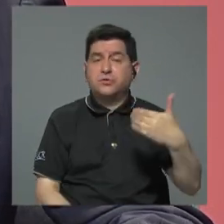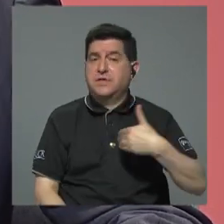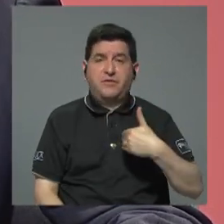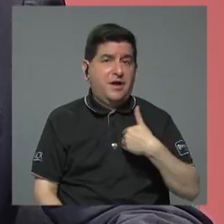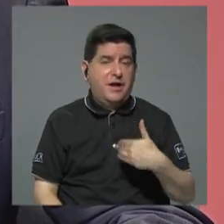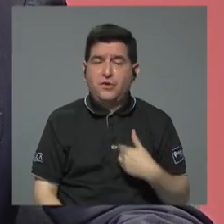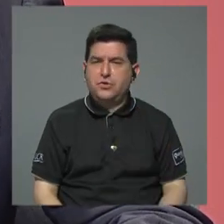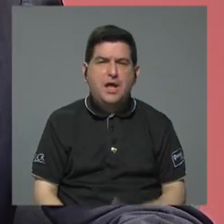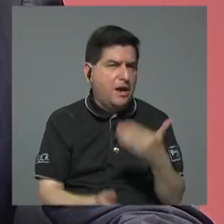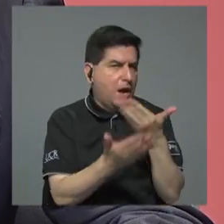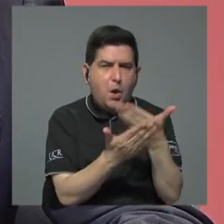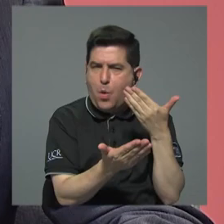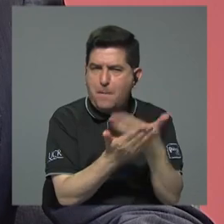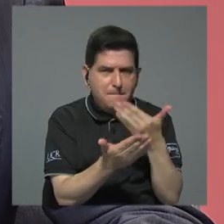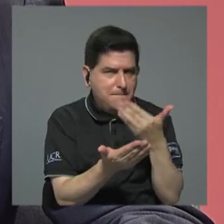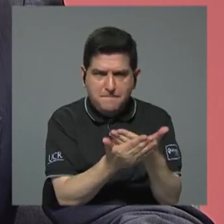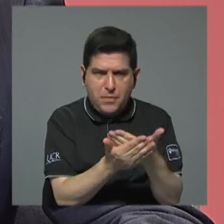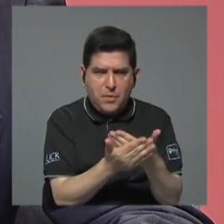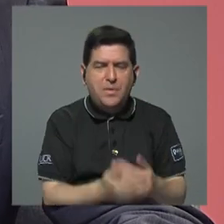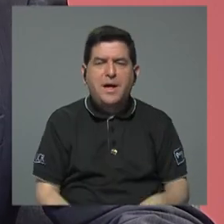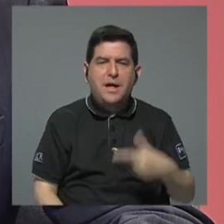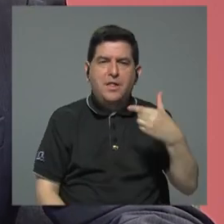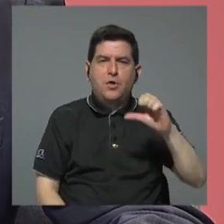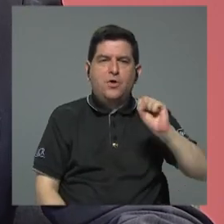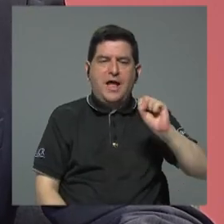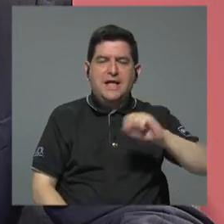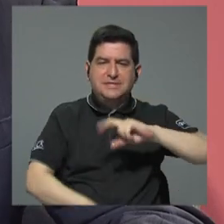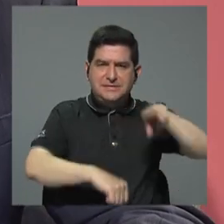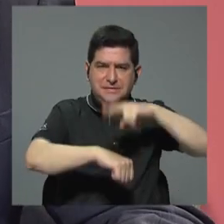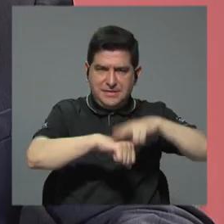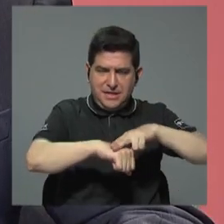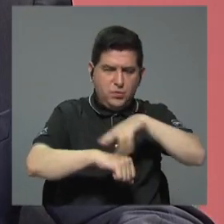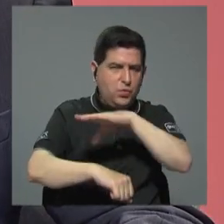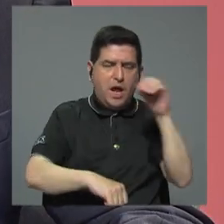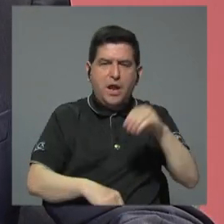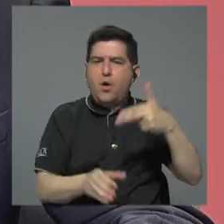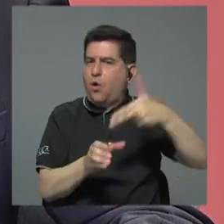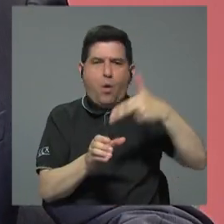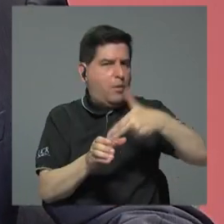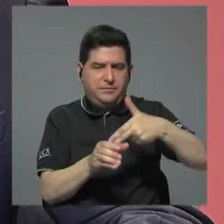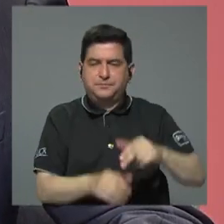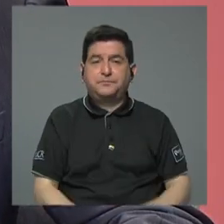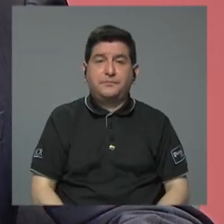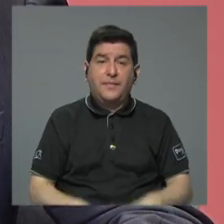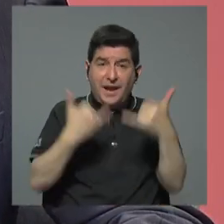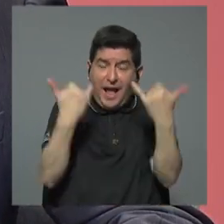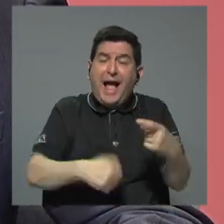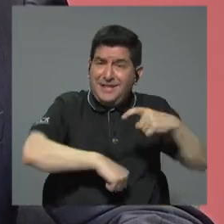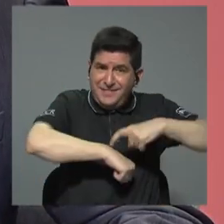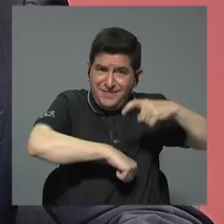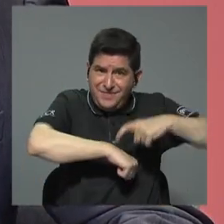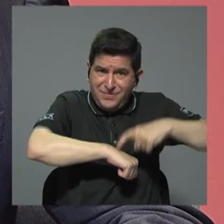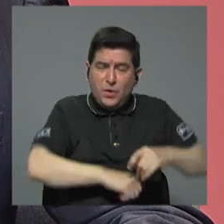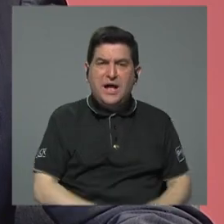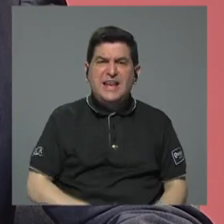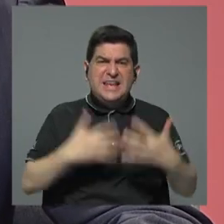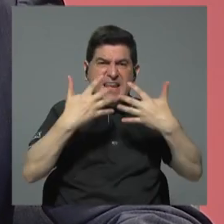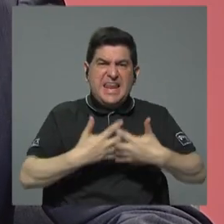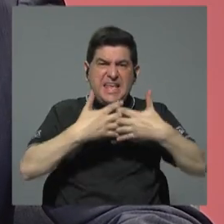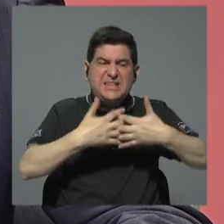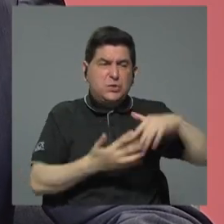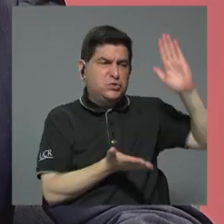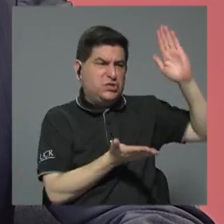reservas comprobadas de gas natural y de petróleo, y en este momento es una industria en